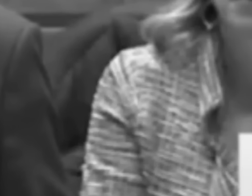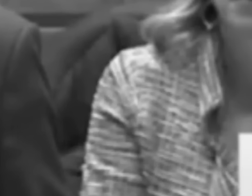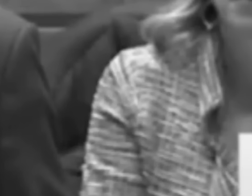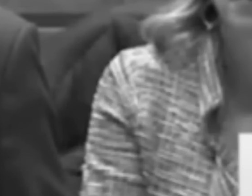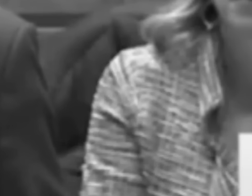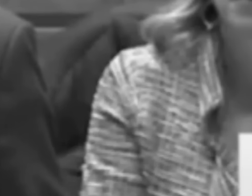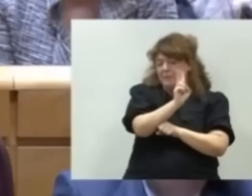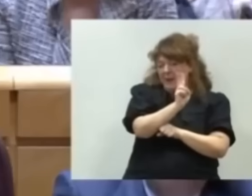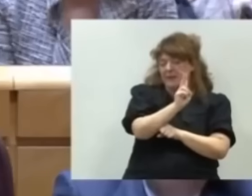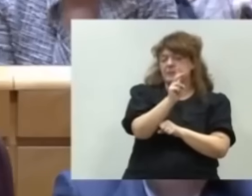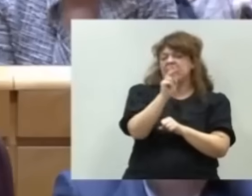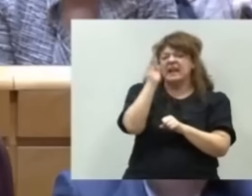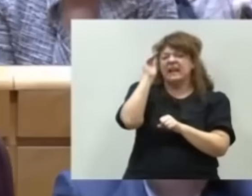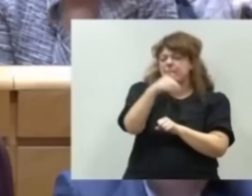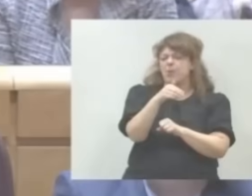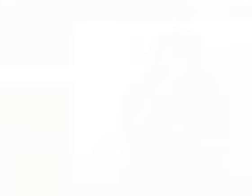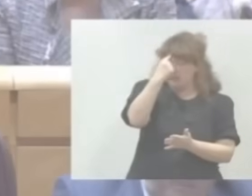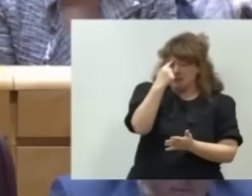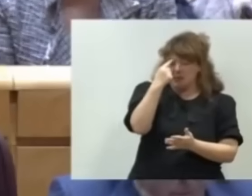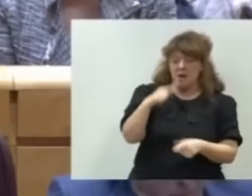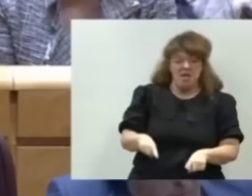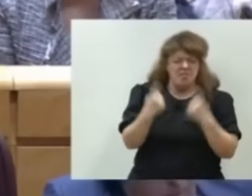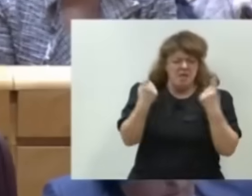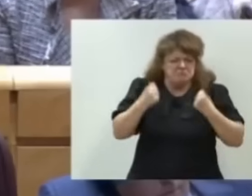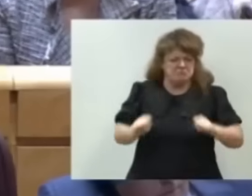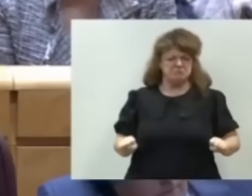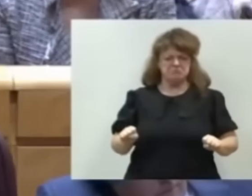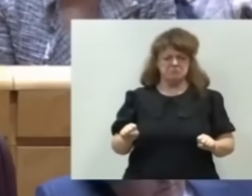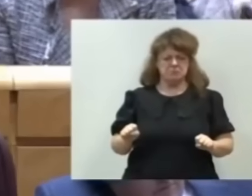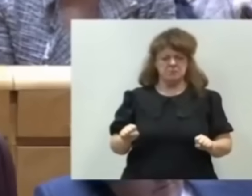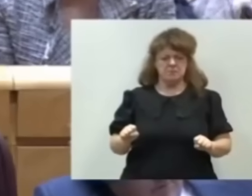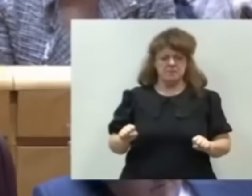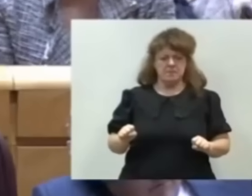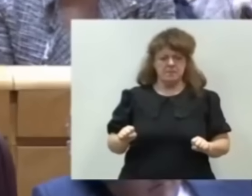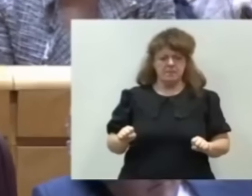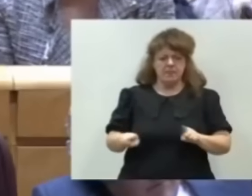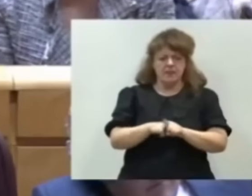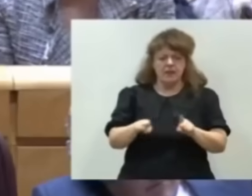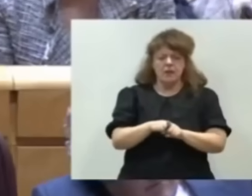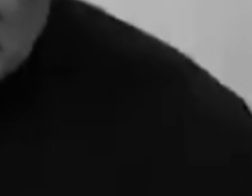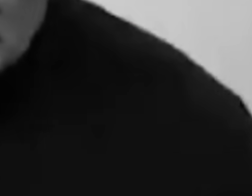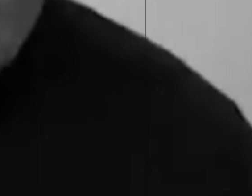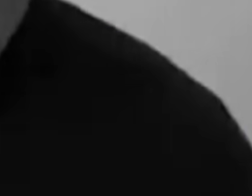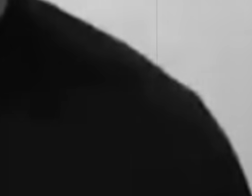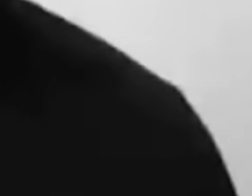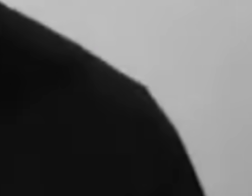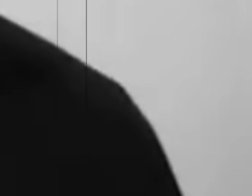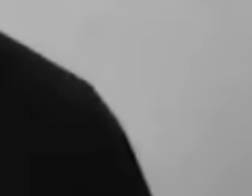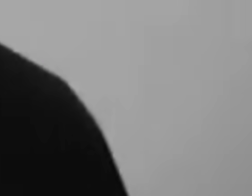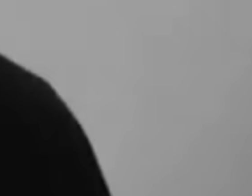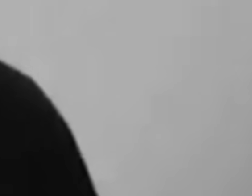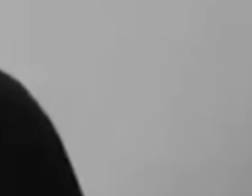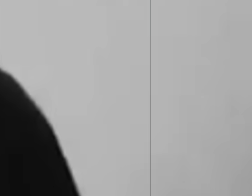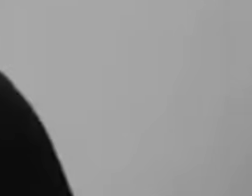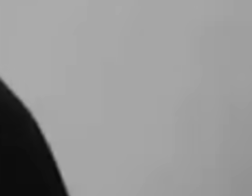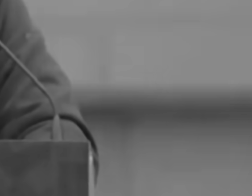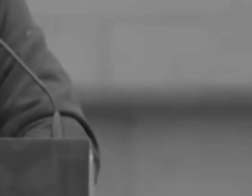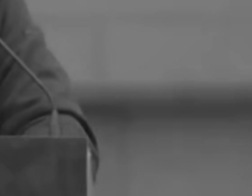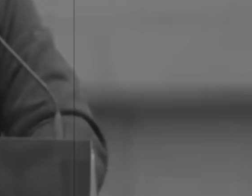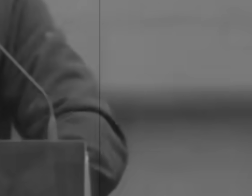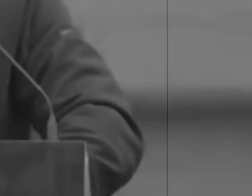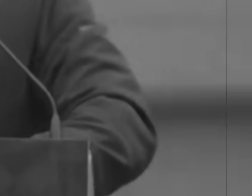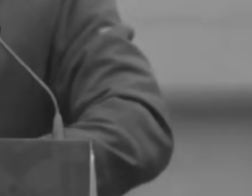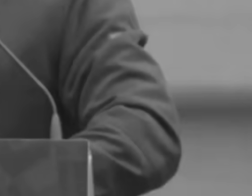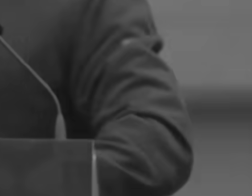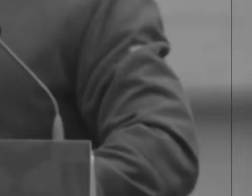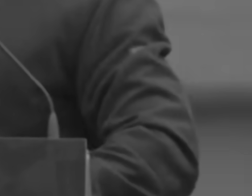de sanchismo en el futuro. Siguen sin poder poner un pie en la calle. Sánchez no puede salir a la calle.